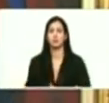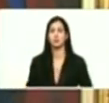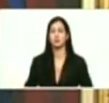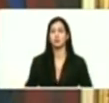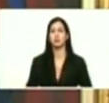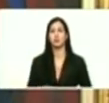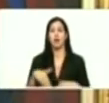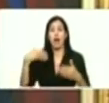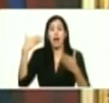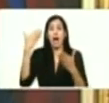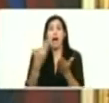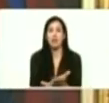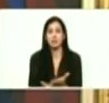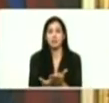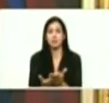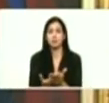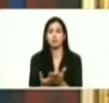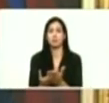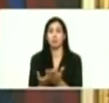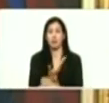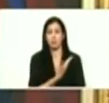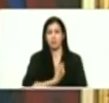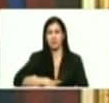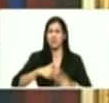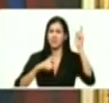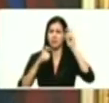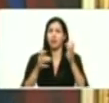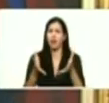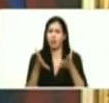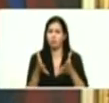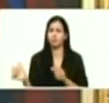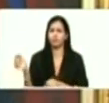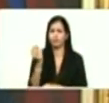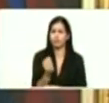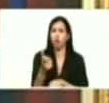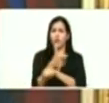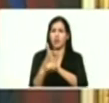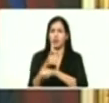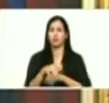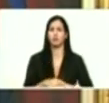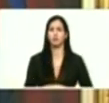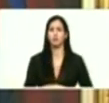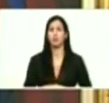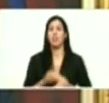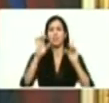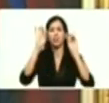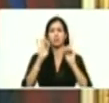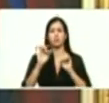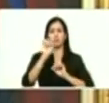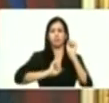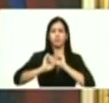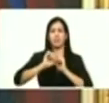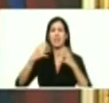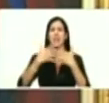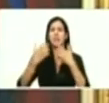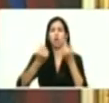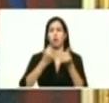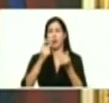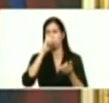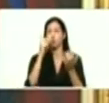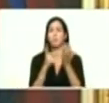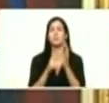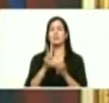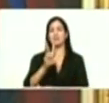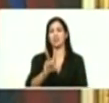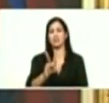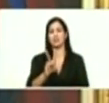hasta la llegada del comandante Chávez y las medidas especiales frente a la guerra económica del 2003 que tomó instalando